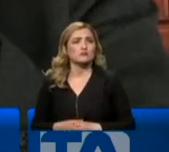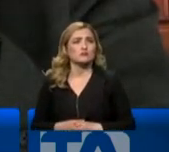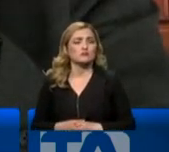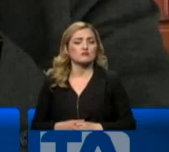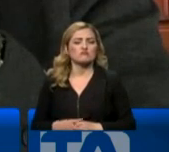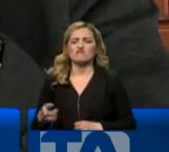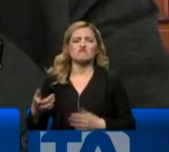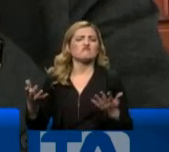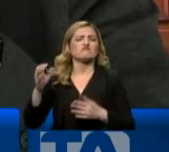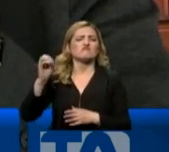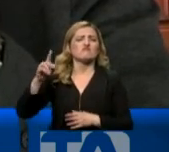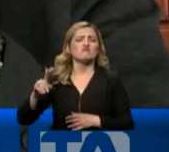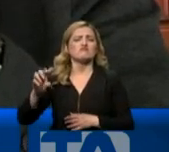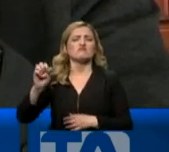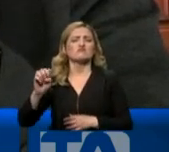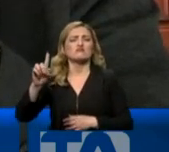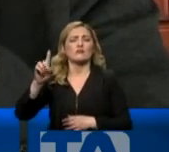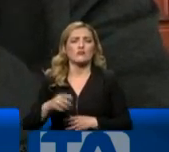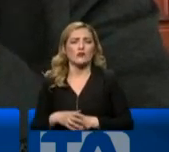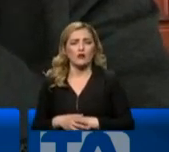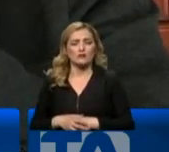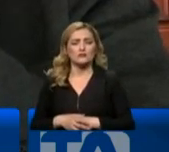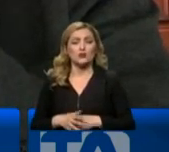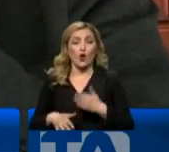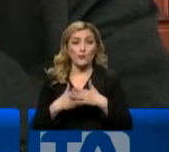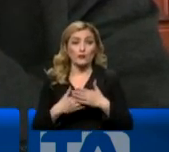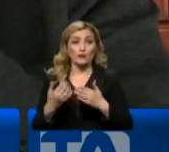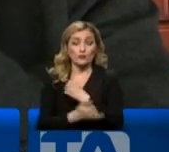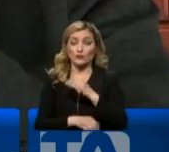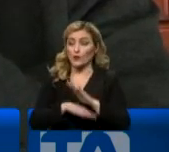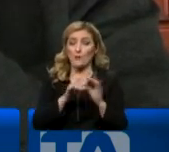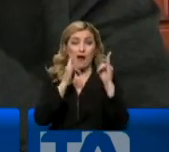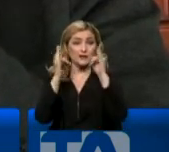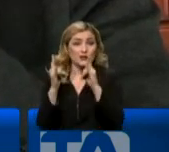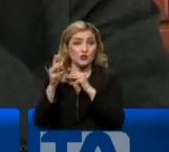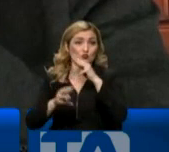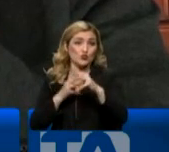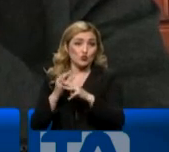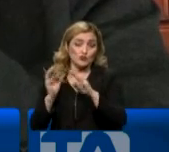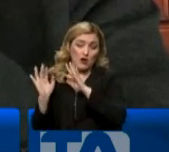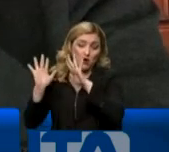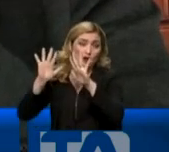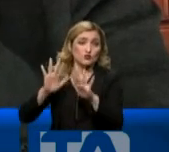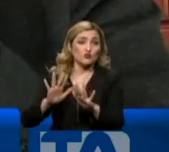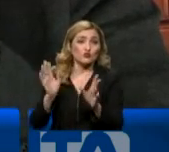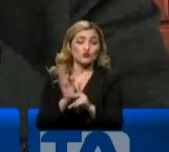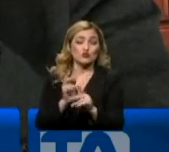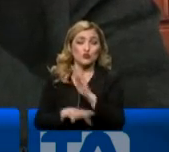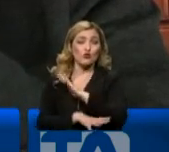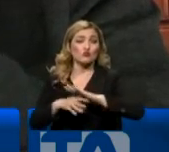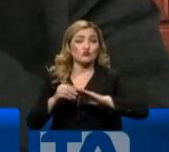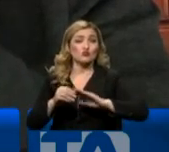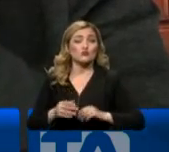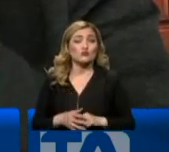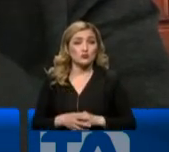es un ente que aglutina a los países más ricos del mundo, productores de petróleo, y que